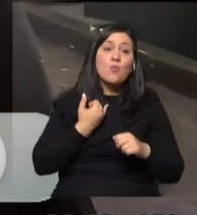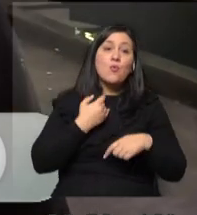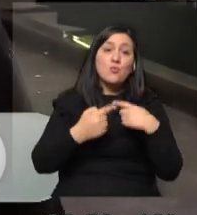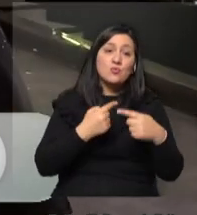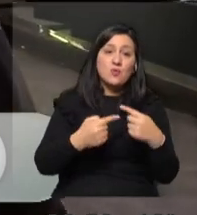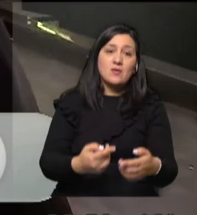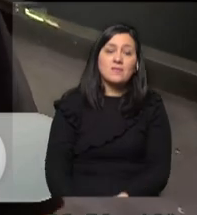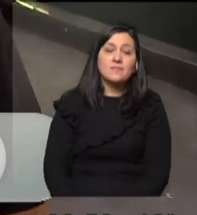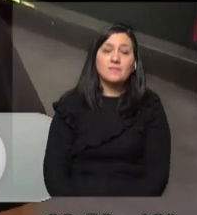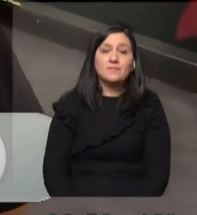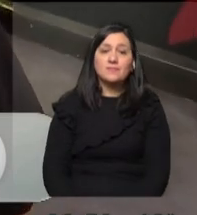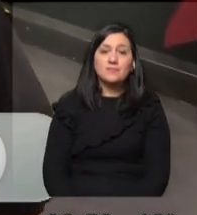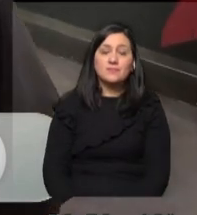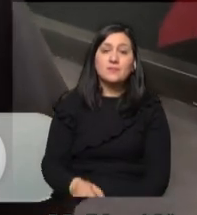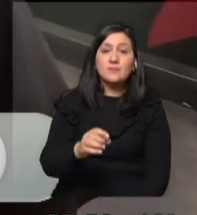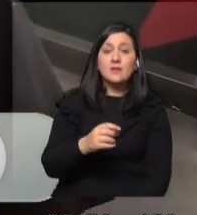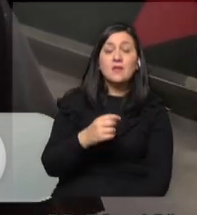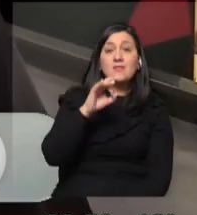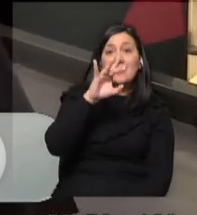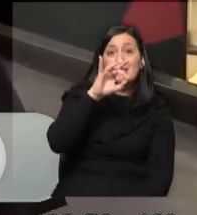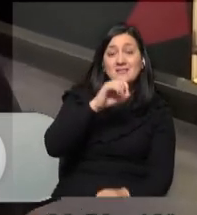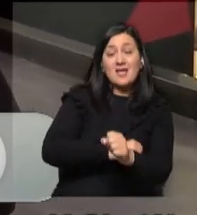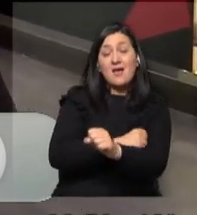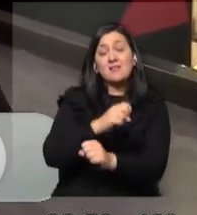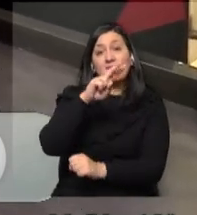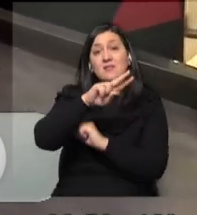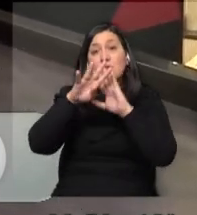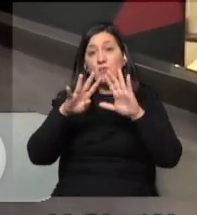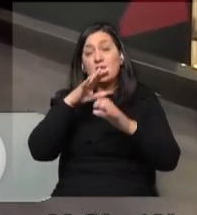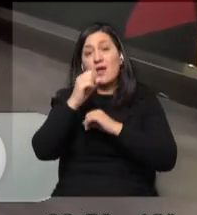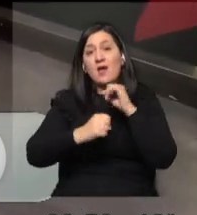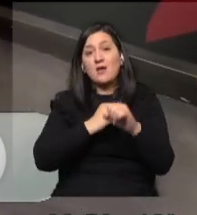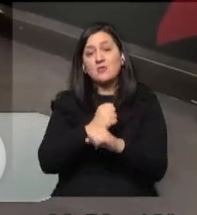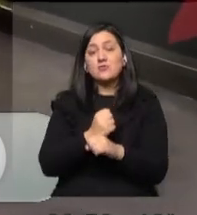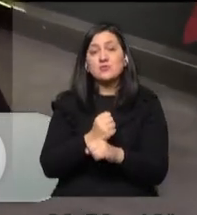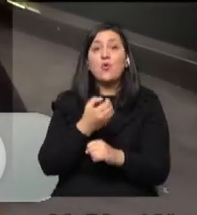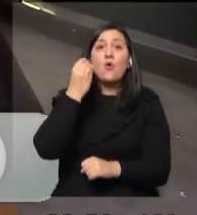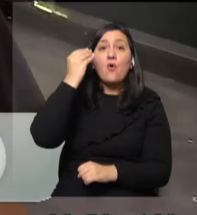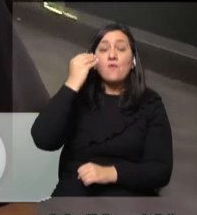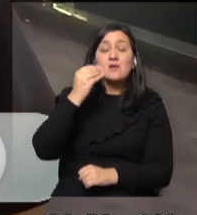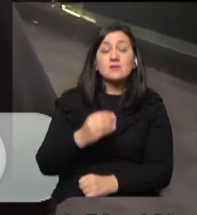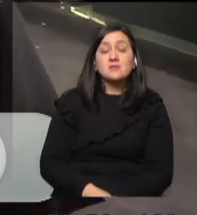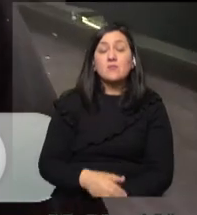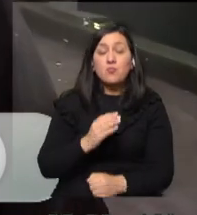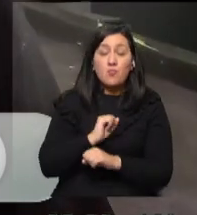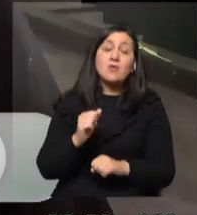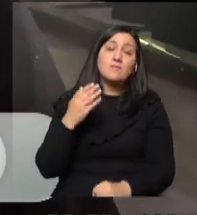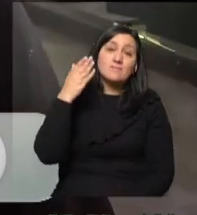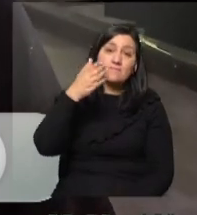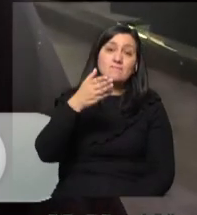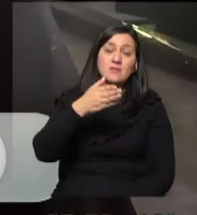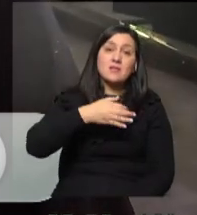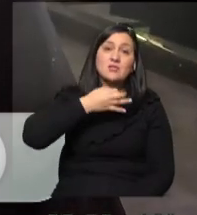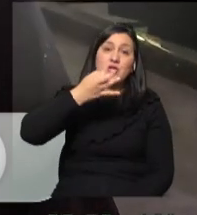las propuestas. De 15 a 29 años, jóvenes de centros públicos y privados aquí, digamos, de forma gratuita, pueden presenciar esta charla,